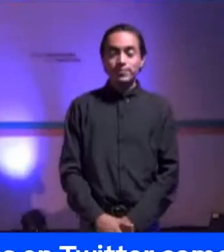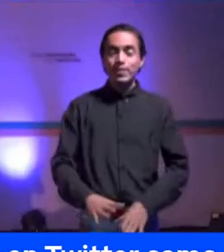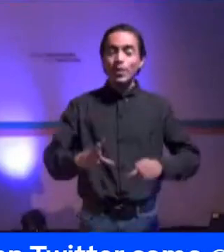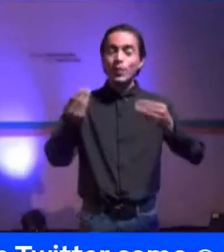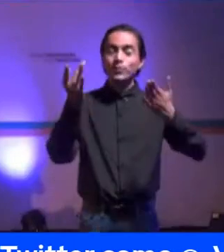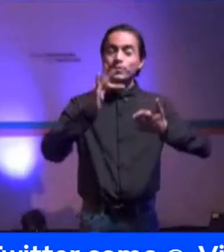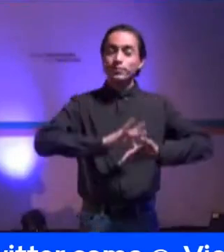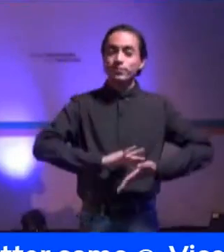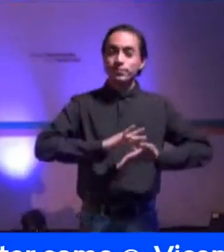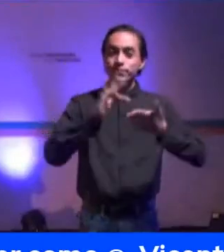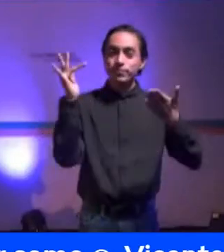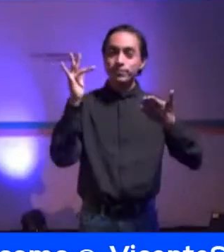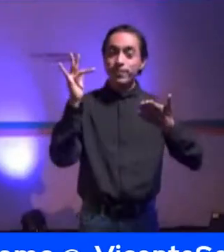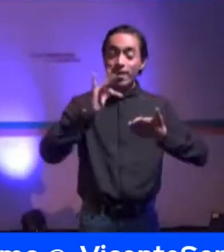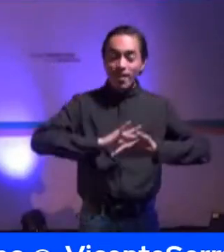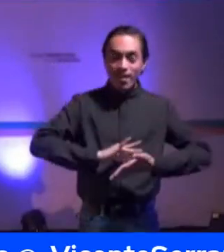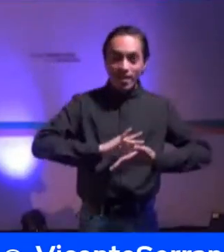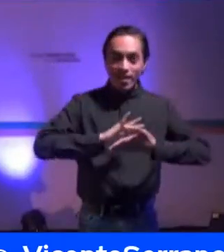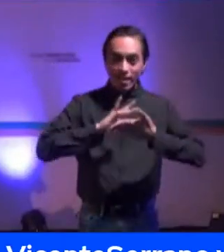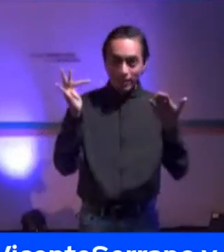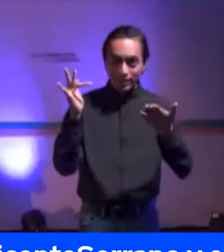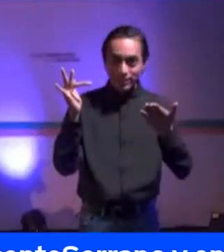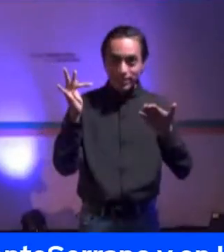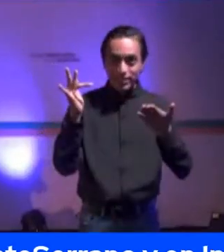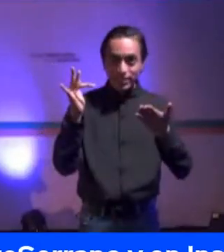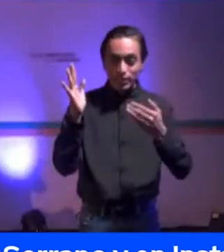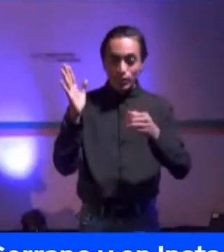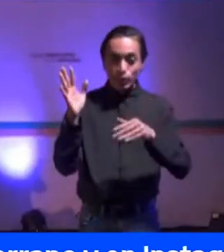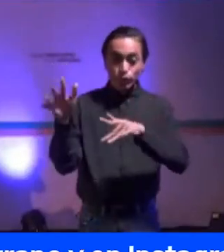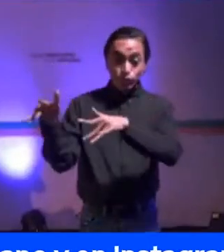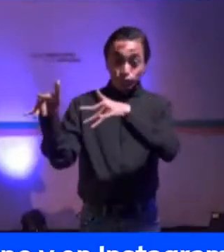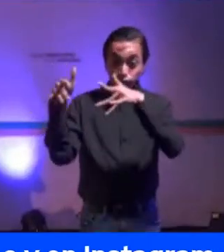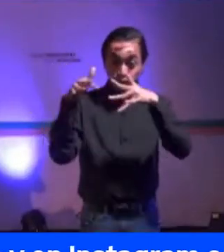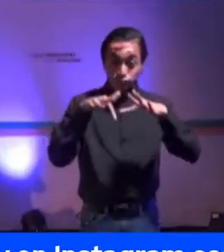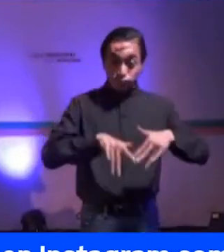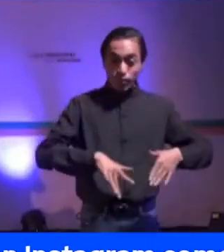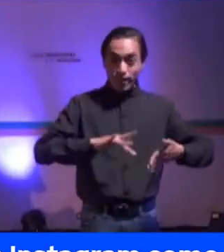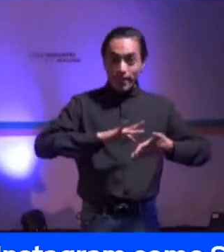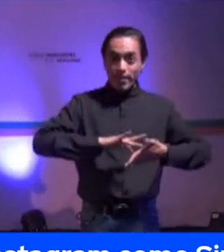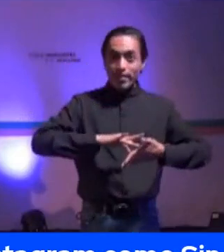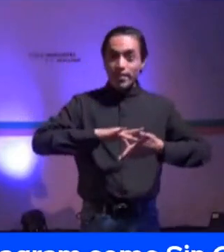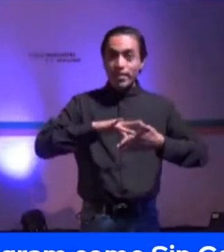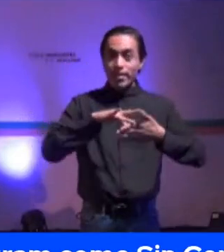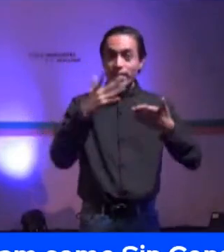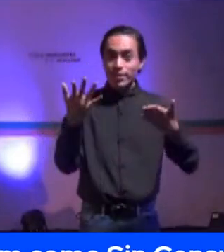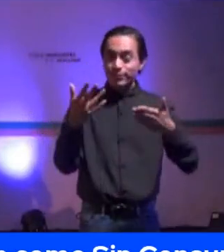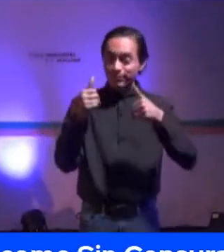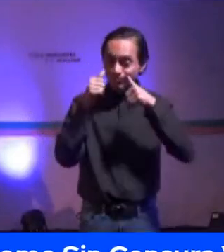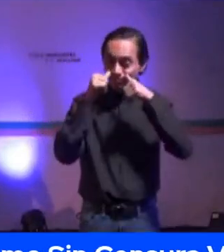Muchas gracias. Gracias por estar aquí y a sus órdenes.